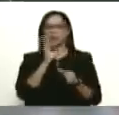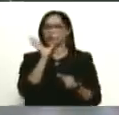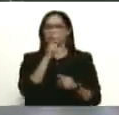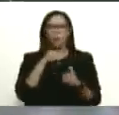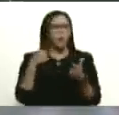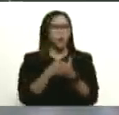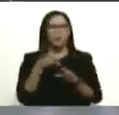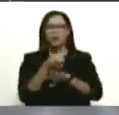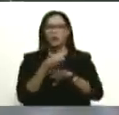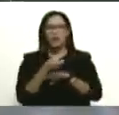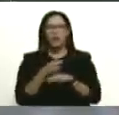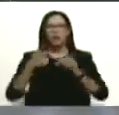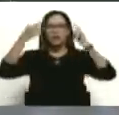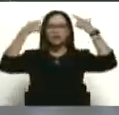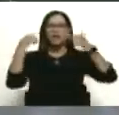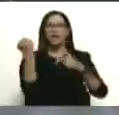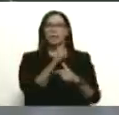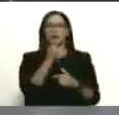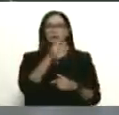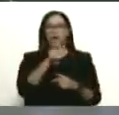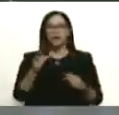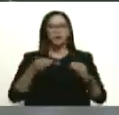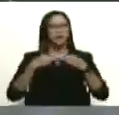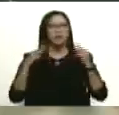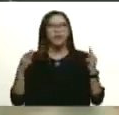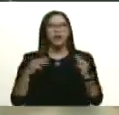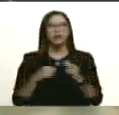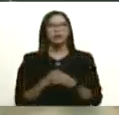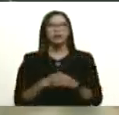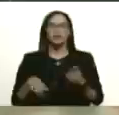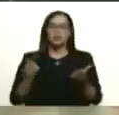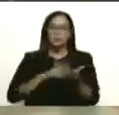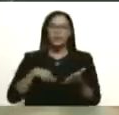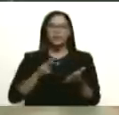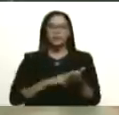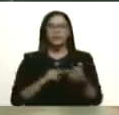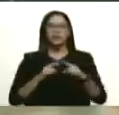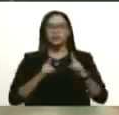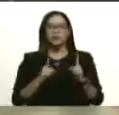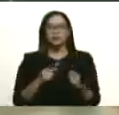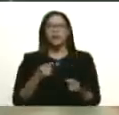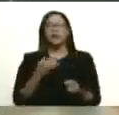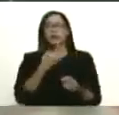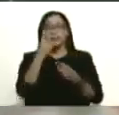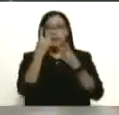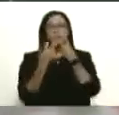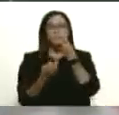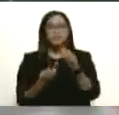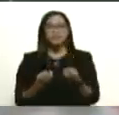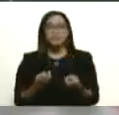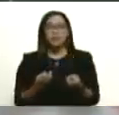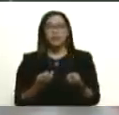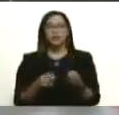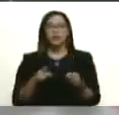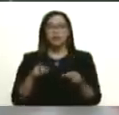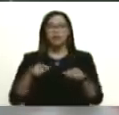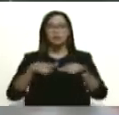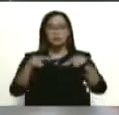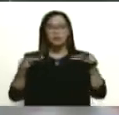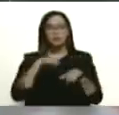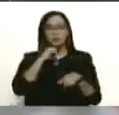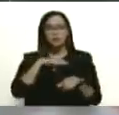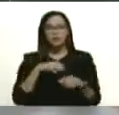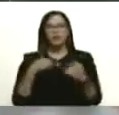de que Chávez asesinó a la gente en el puente Yaguno. Entonces, revisitar esos hechos de forma explicada, de forma estructurada, es